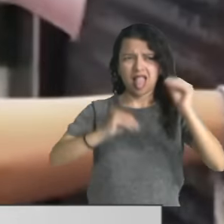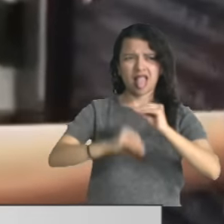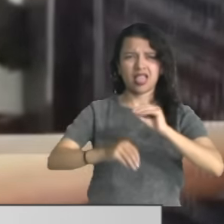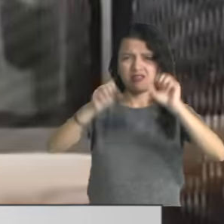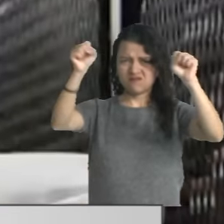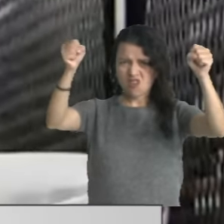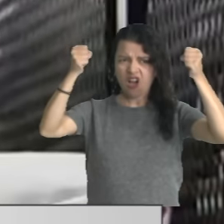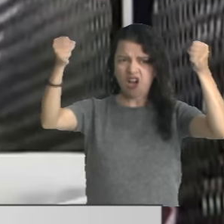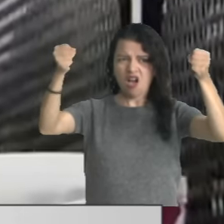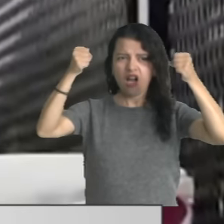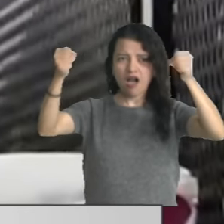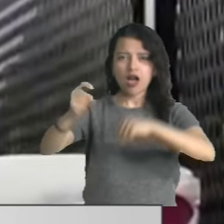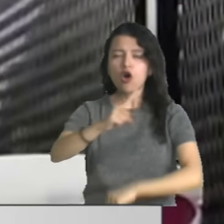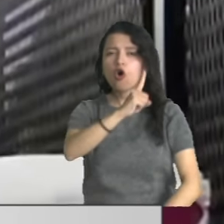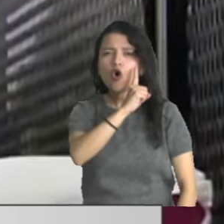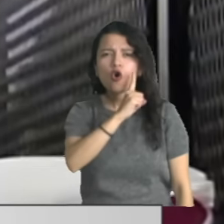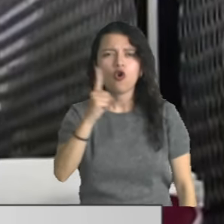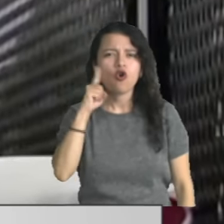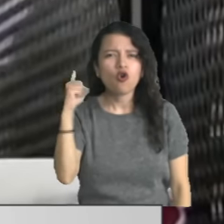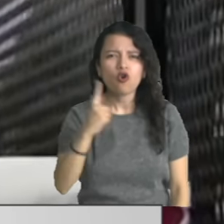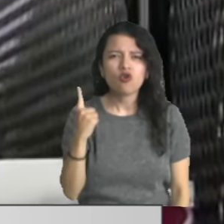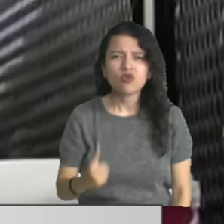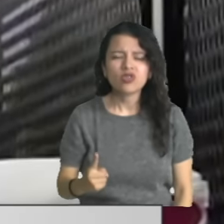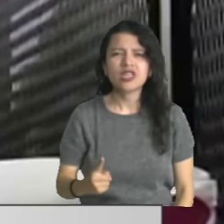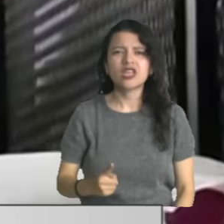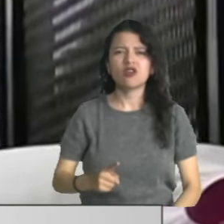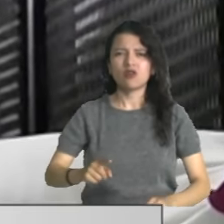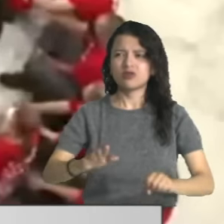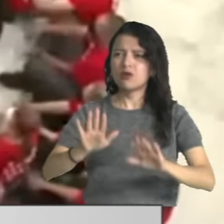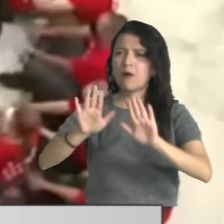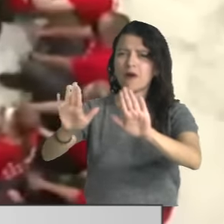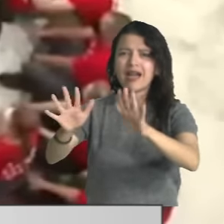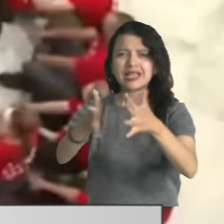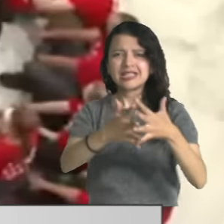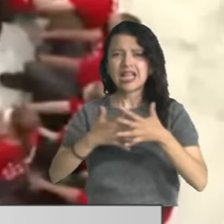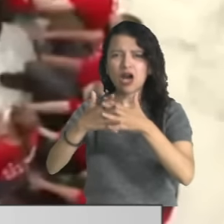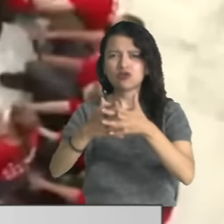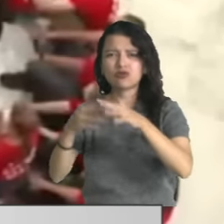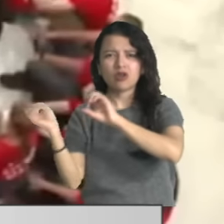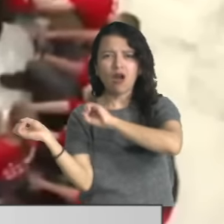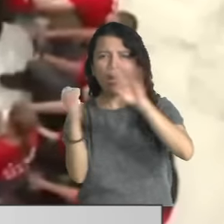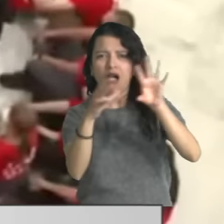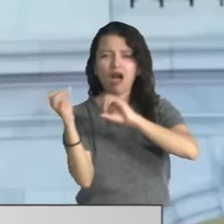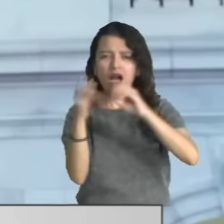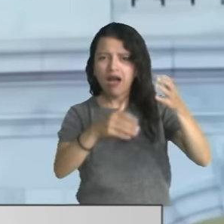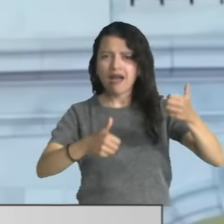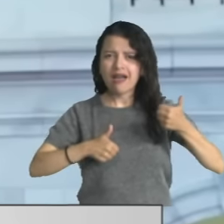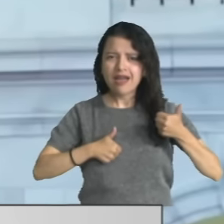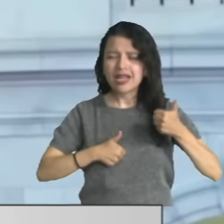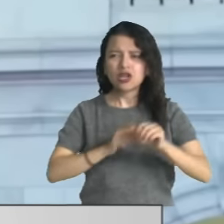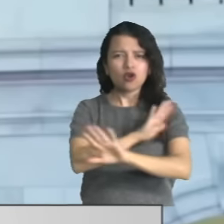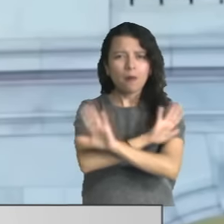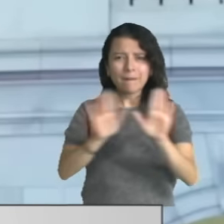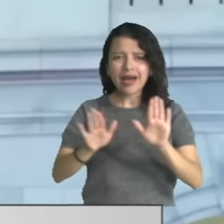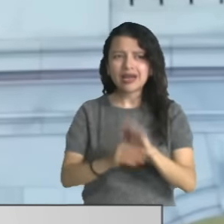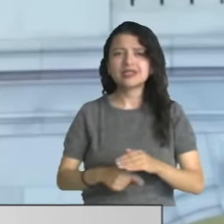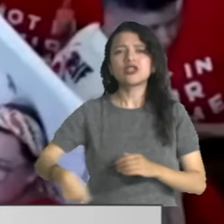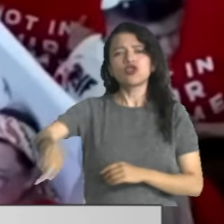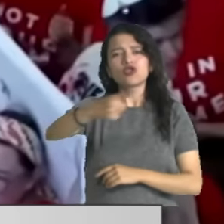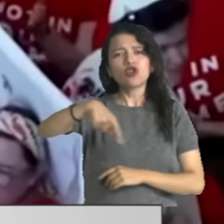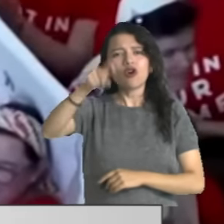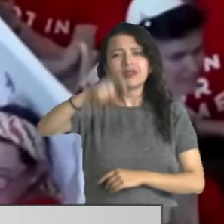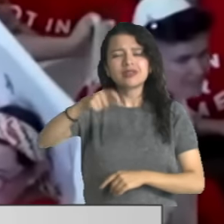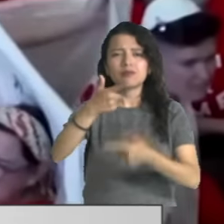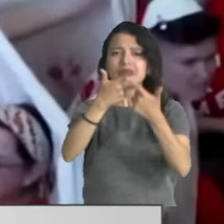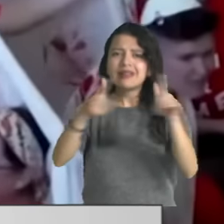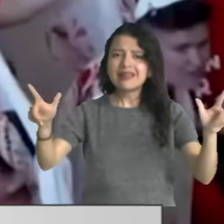lemas, los judíos dicen al Congreso: detengan el envío de armas a Israel y nadie es libre hasta que todos sean libres. Exigen